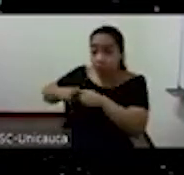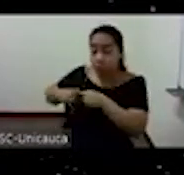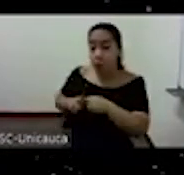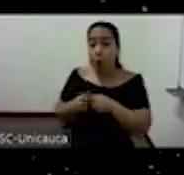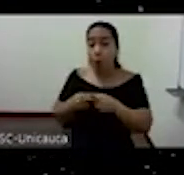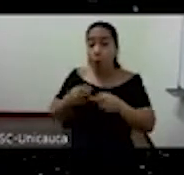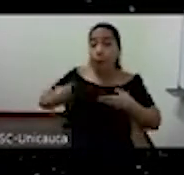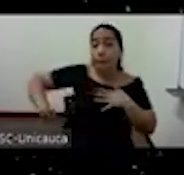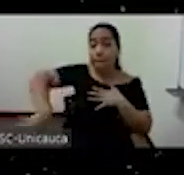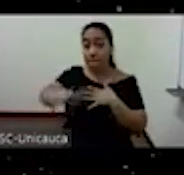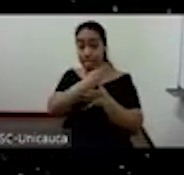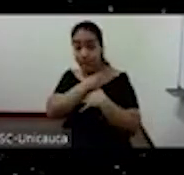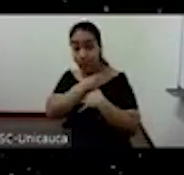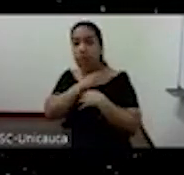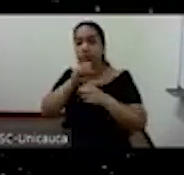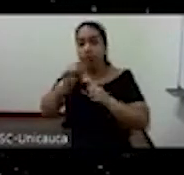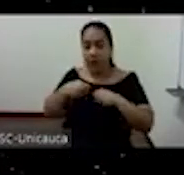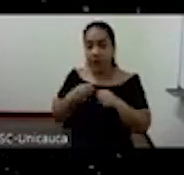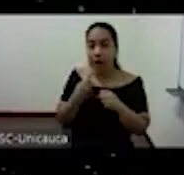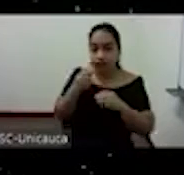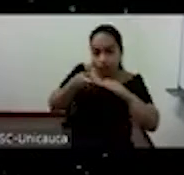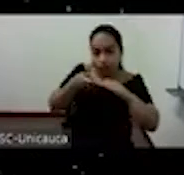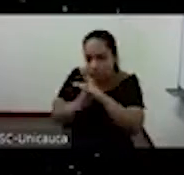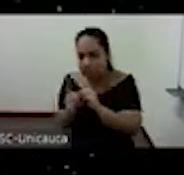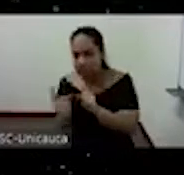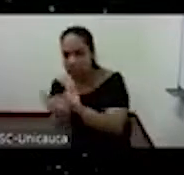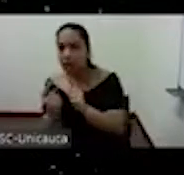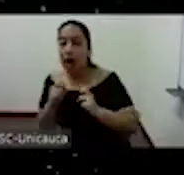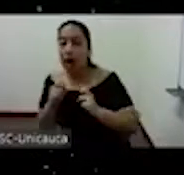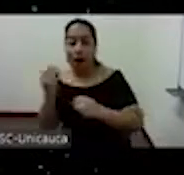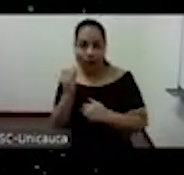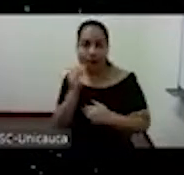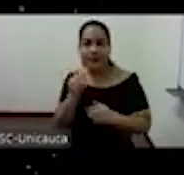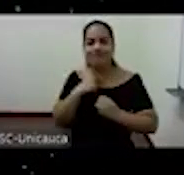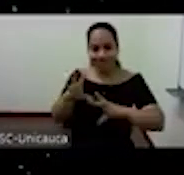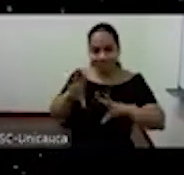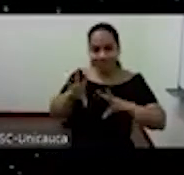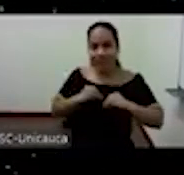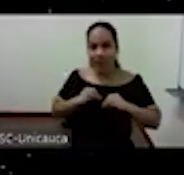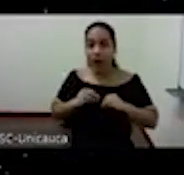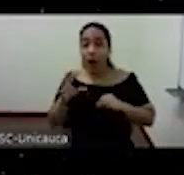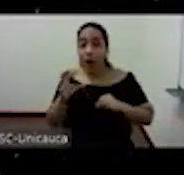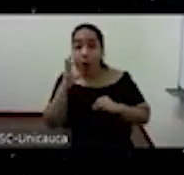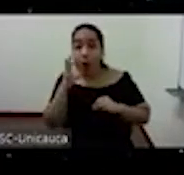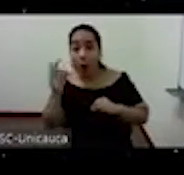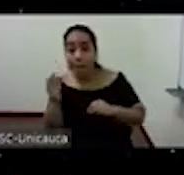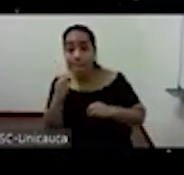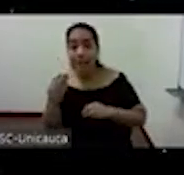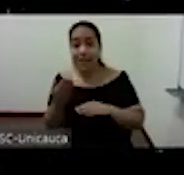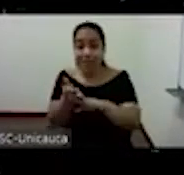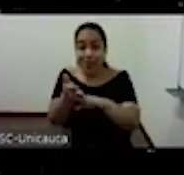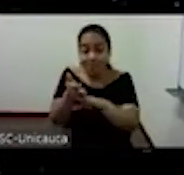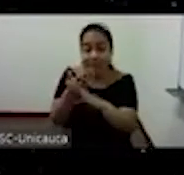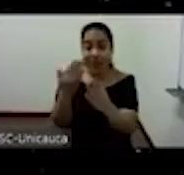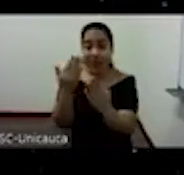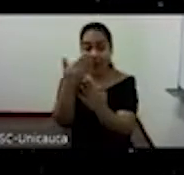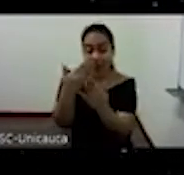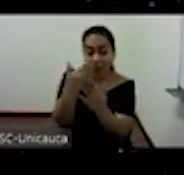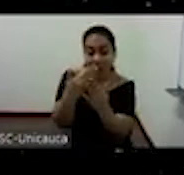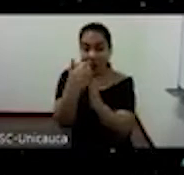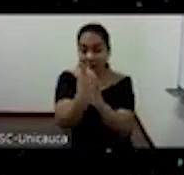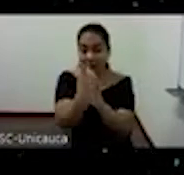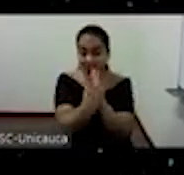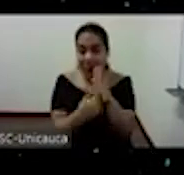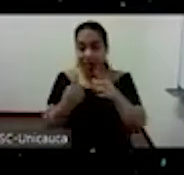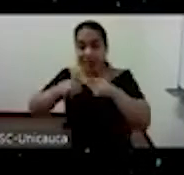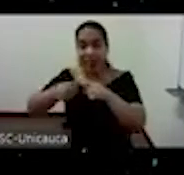un poncho, lo iba a poder ver. Ella aceptó, pero él le cortó la piel de las yemas de los dedos para que no pueda